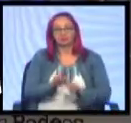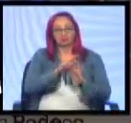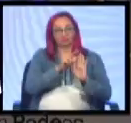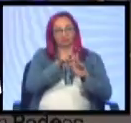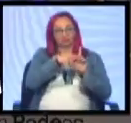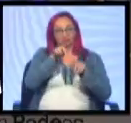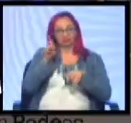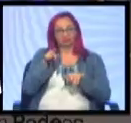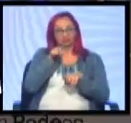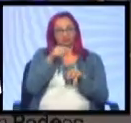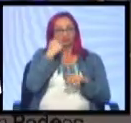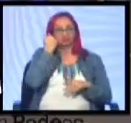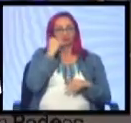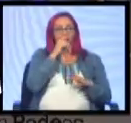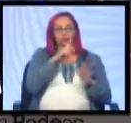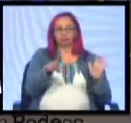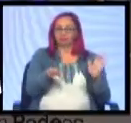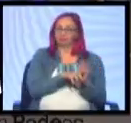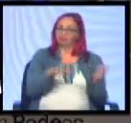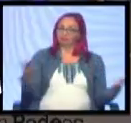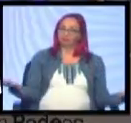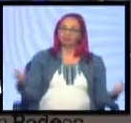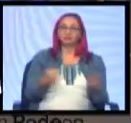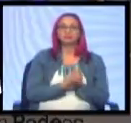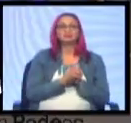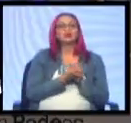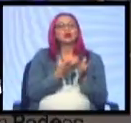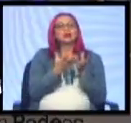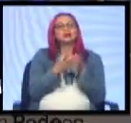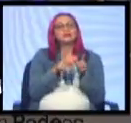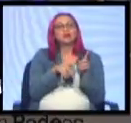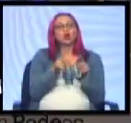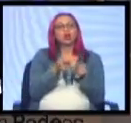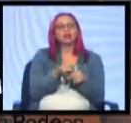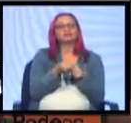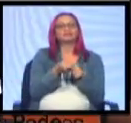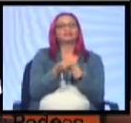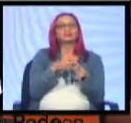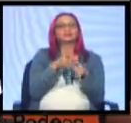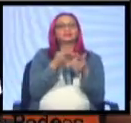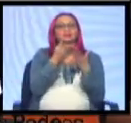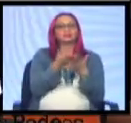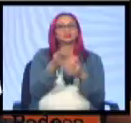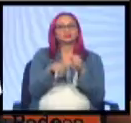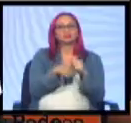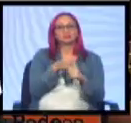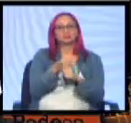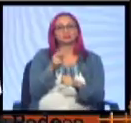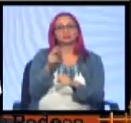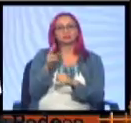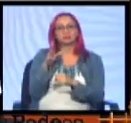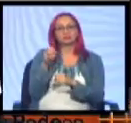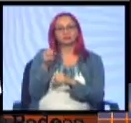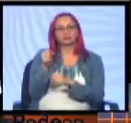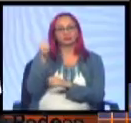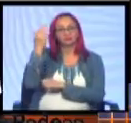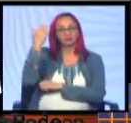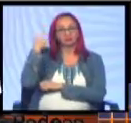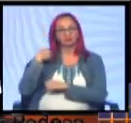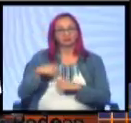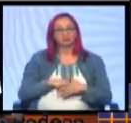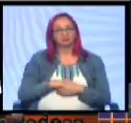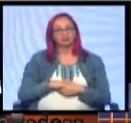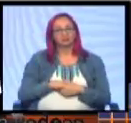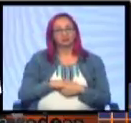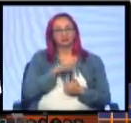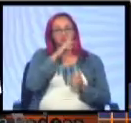regula estas actividades ilegales o que pretende regularlas data de los inicios de la década de los 50. Y